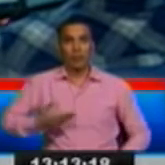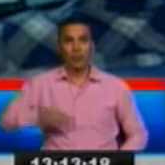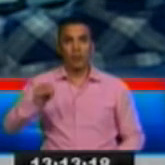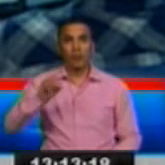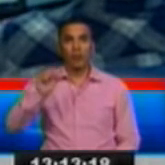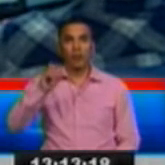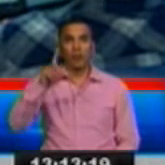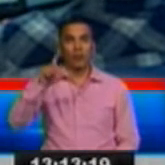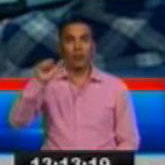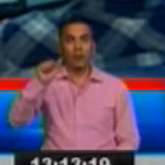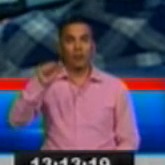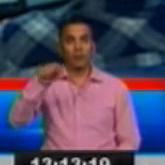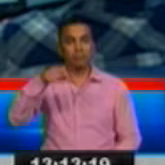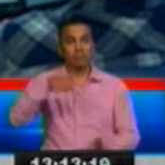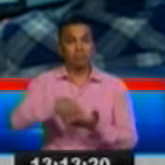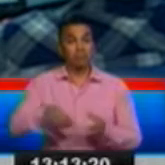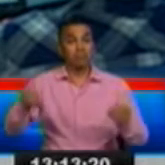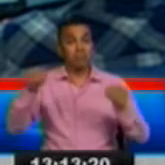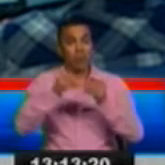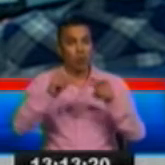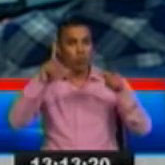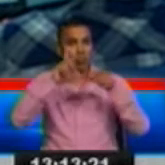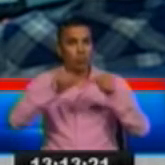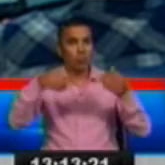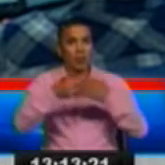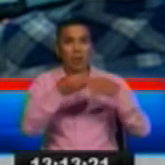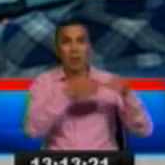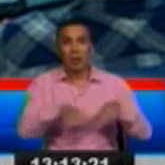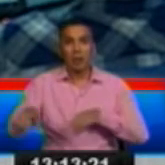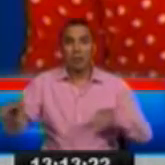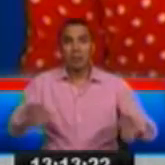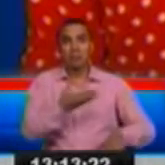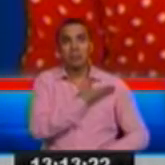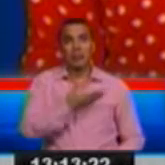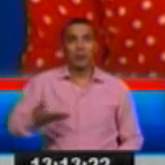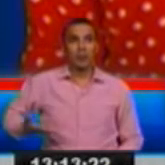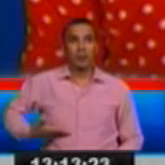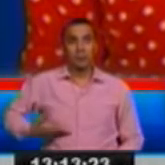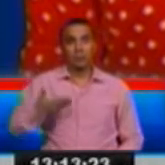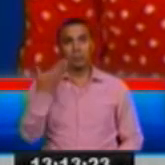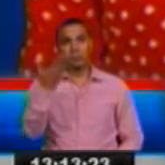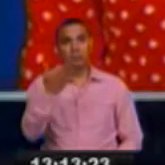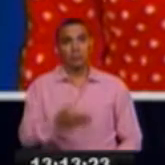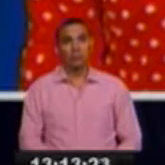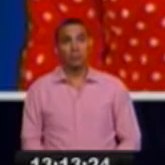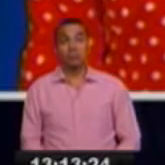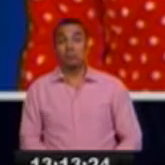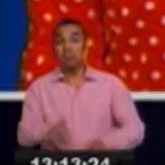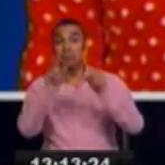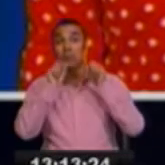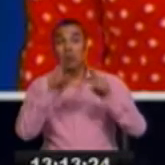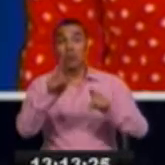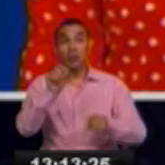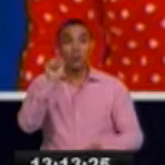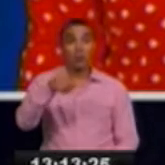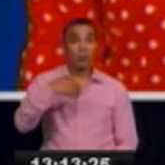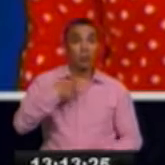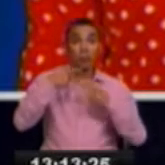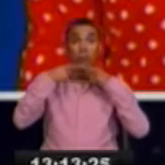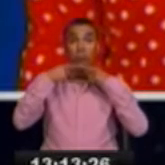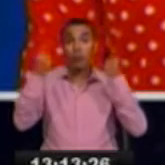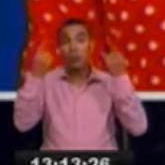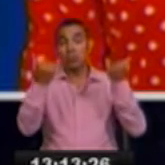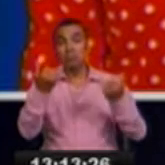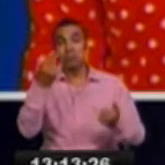en Latinoamérica. Fabiola Santana sigue de cerca las actividades del jefe de Estado en Carondelet. Le consultamos si hubo anuncios.